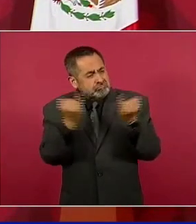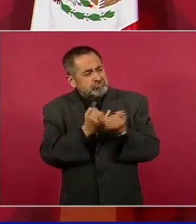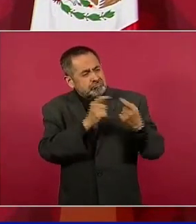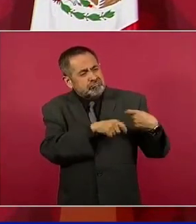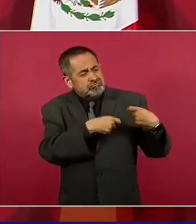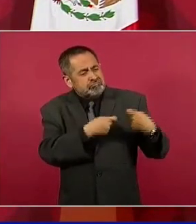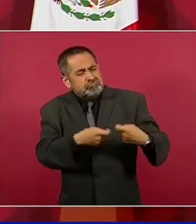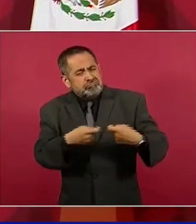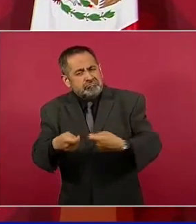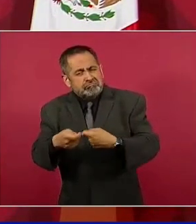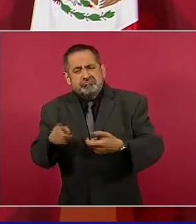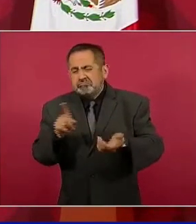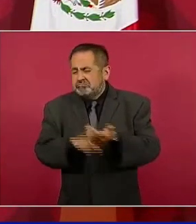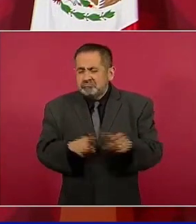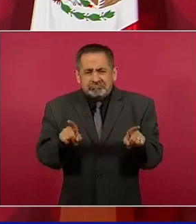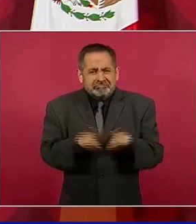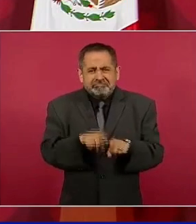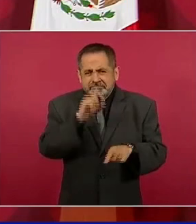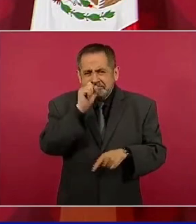porque